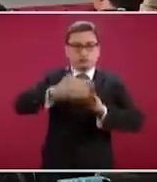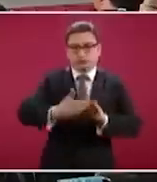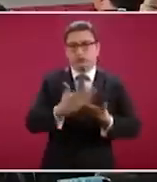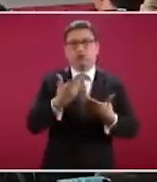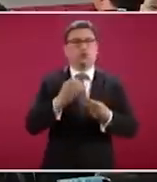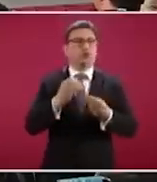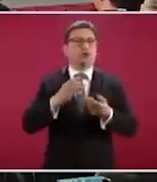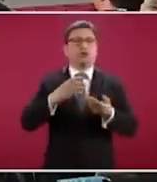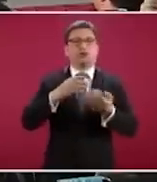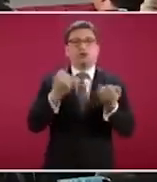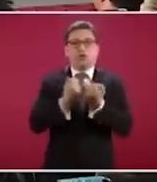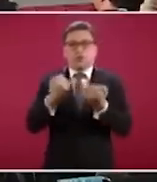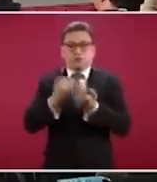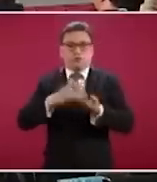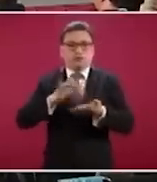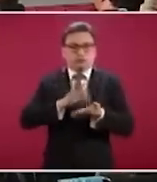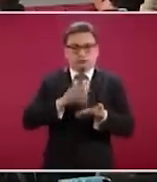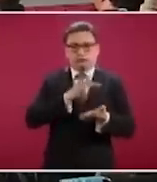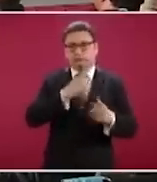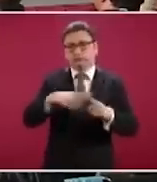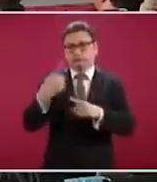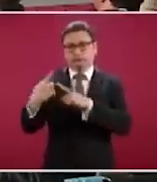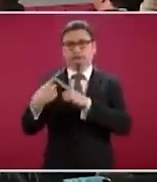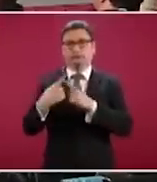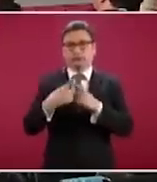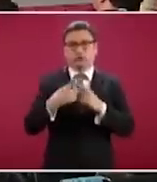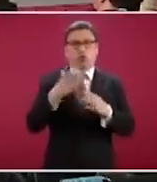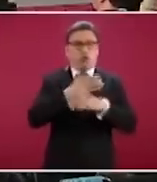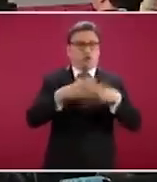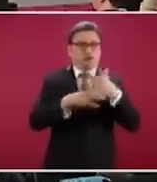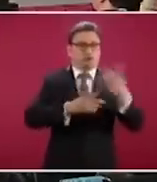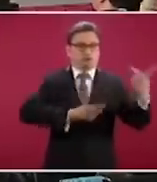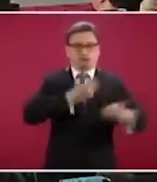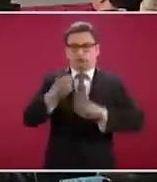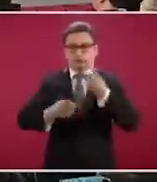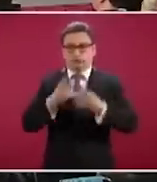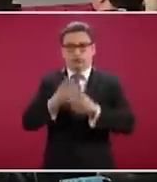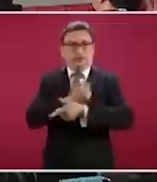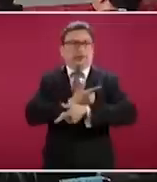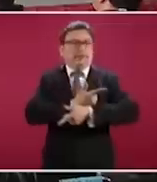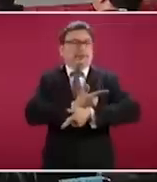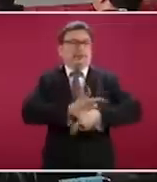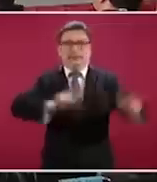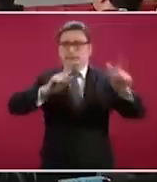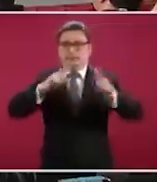así como laptop o notebook y equipo deportivo y sus accesorios son libres de ingreso a